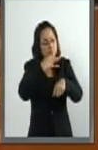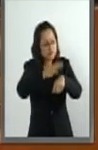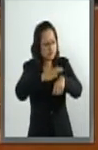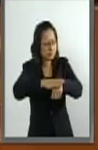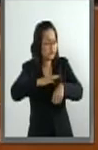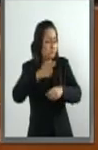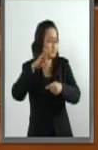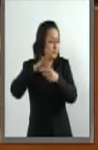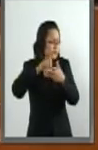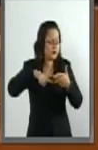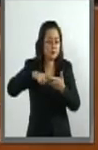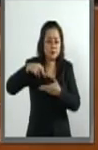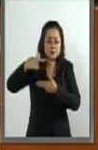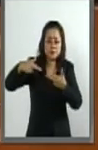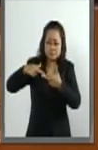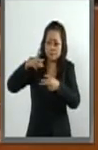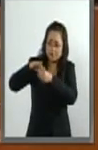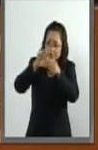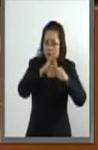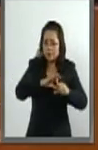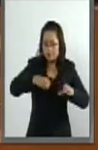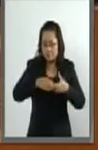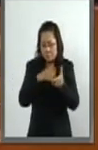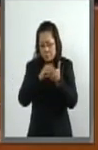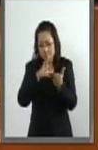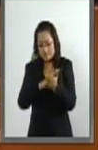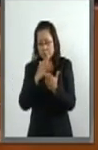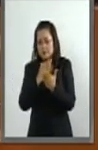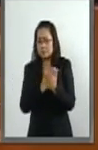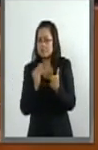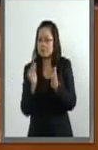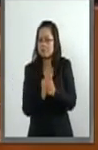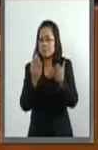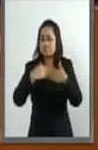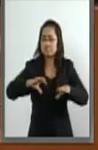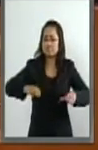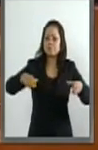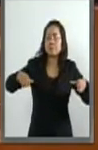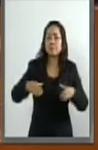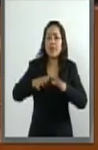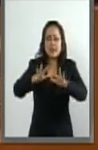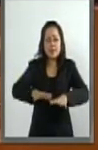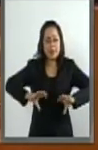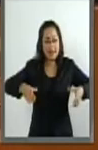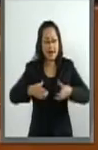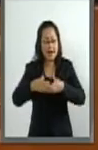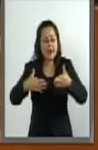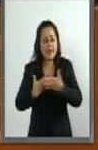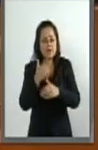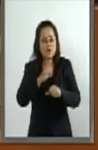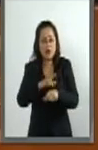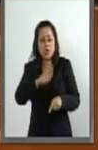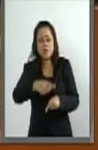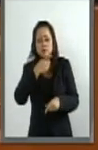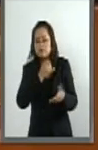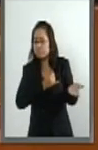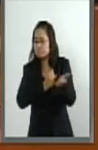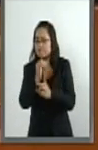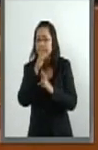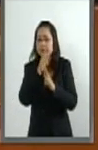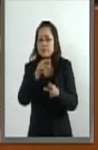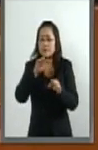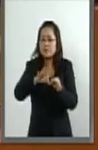regionales, así como la omisión de las resoluciones de la Asamblea Nacional que describen una